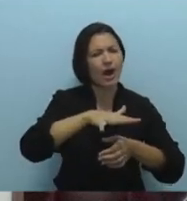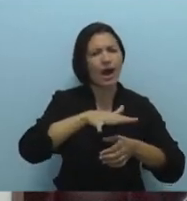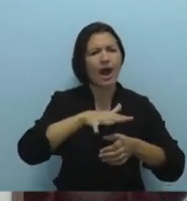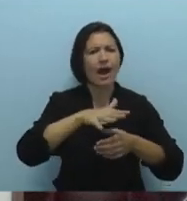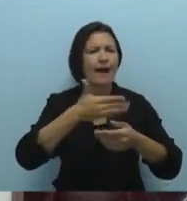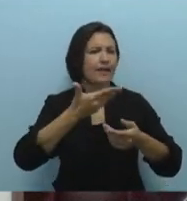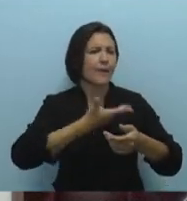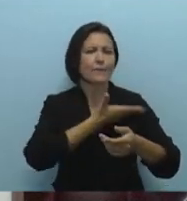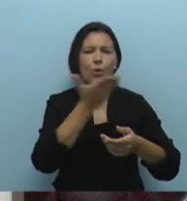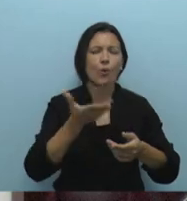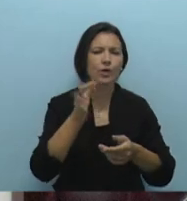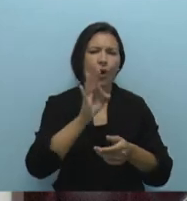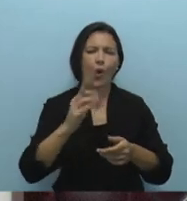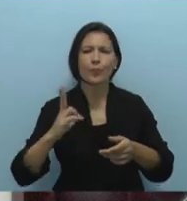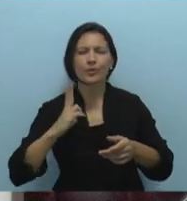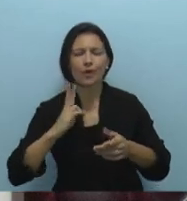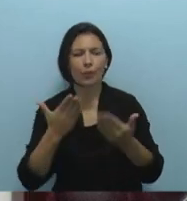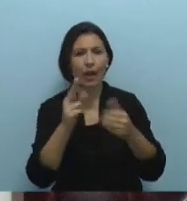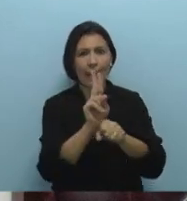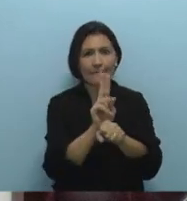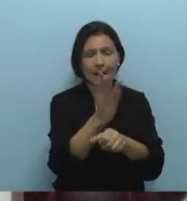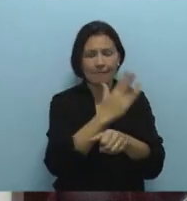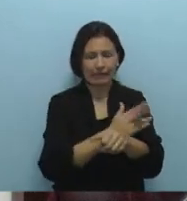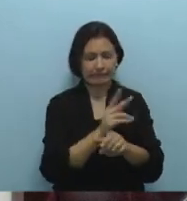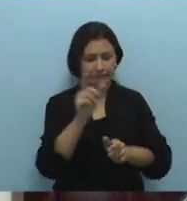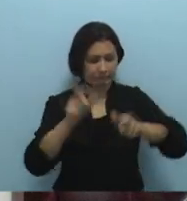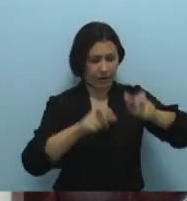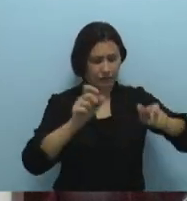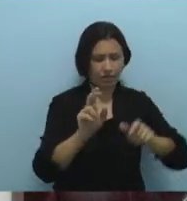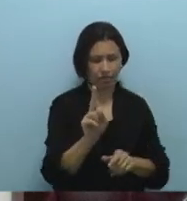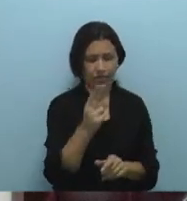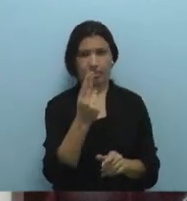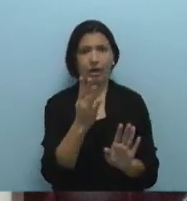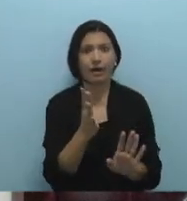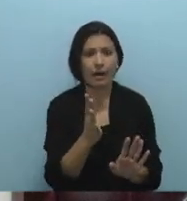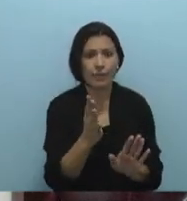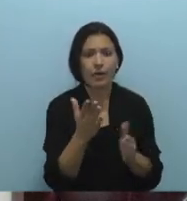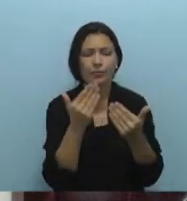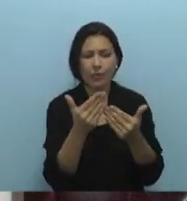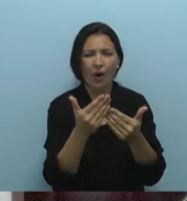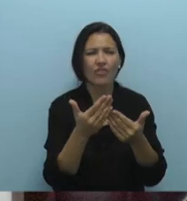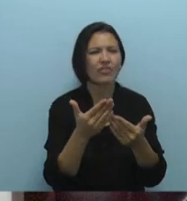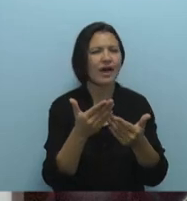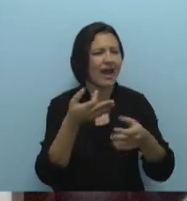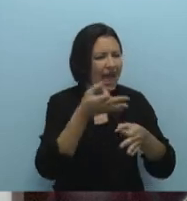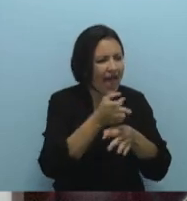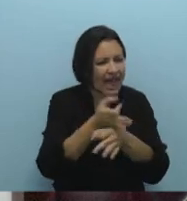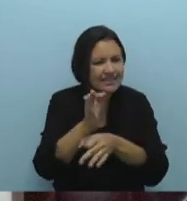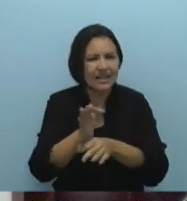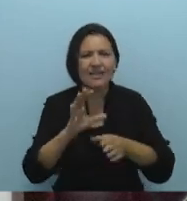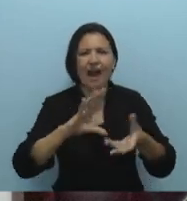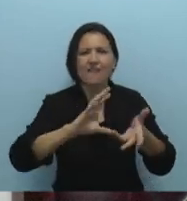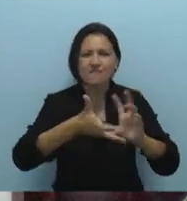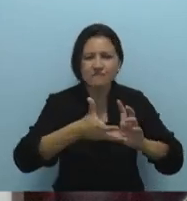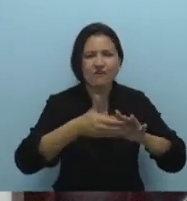acceso público. Contempla la promoción de la accesibilidad de toda la población a la resucitación cardiopulmonar. Por